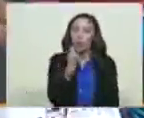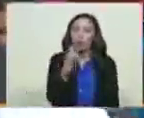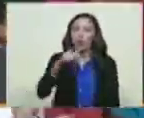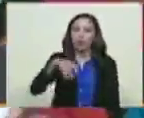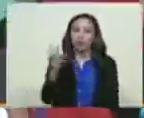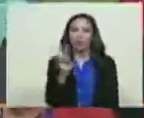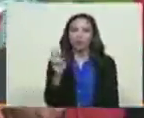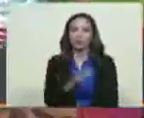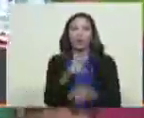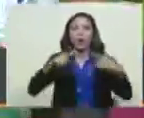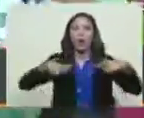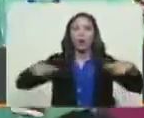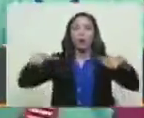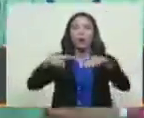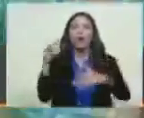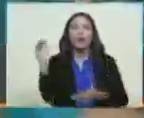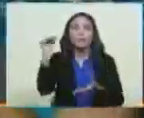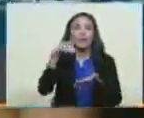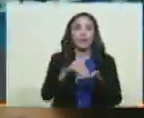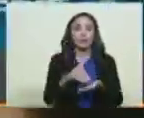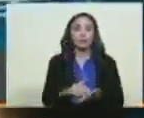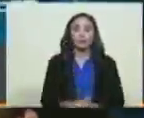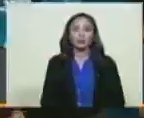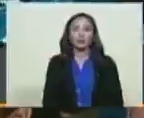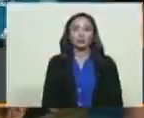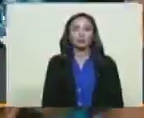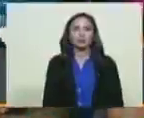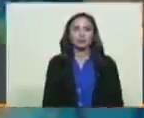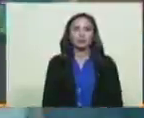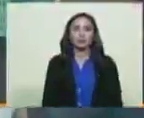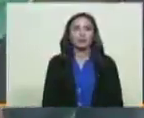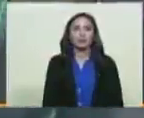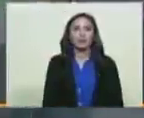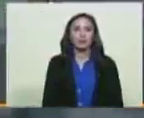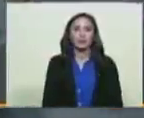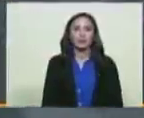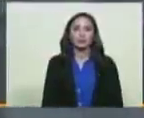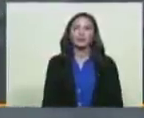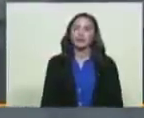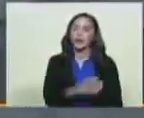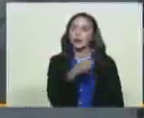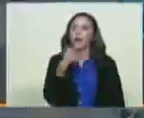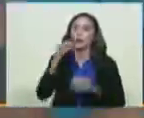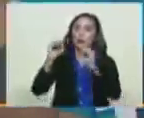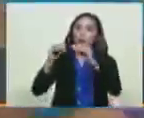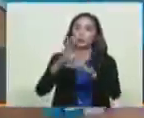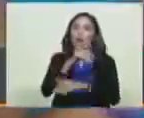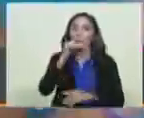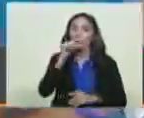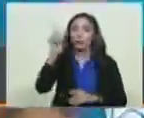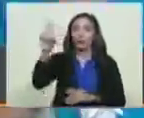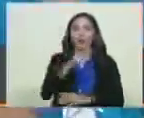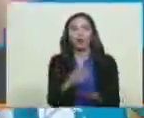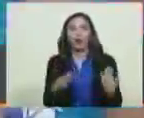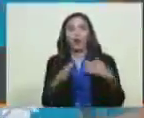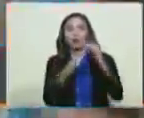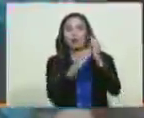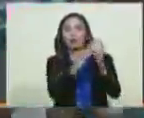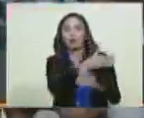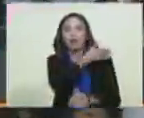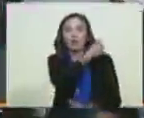va a tener su sede en miranda y le he pedido a compañero esto rodríguez que asuma la dirección